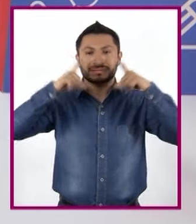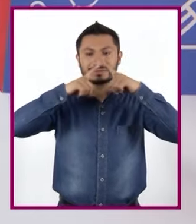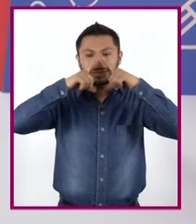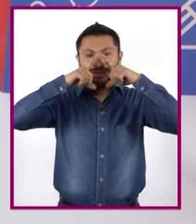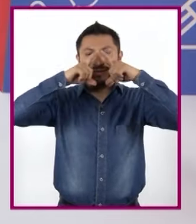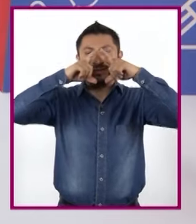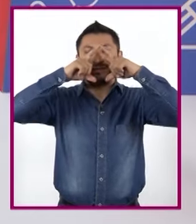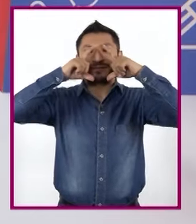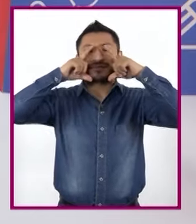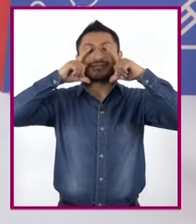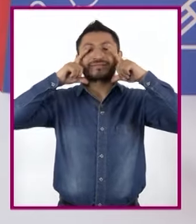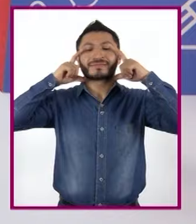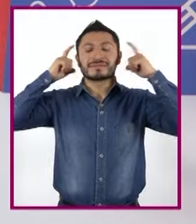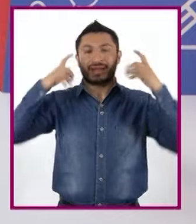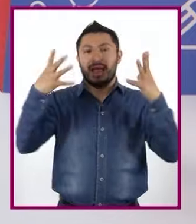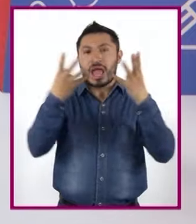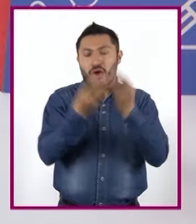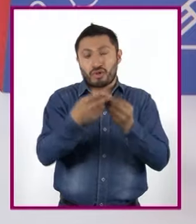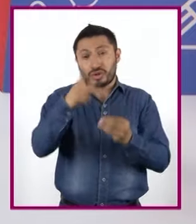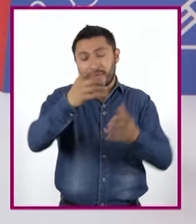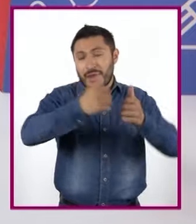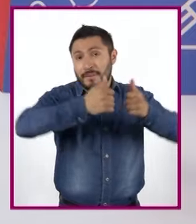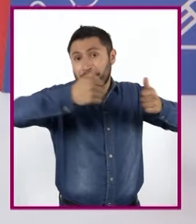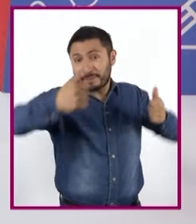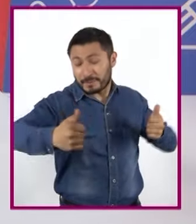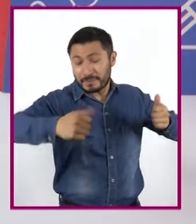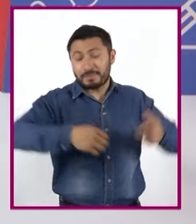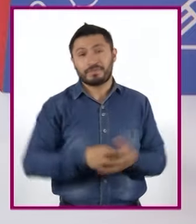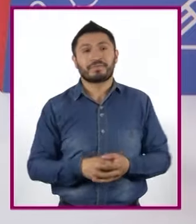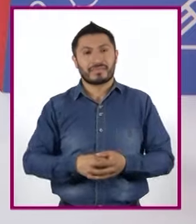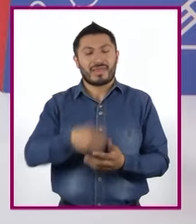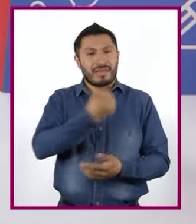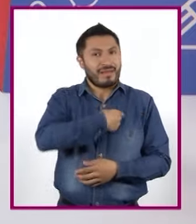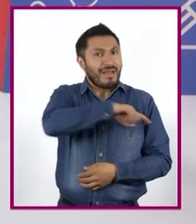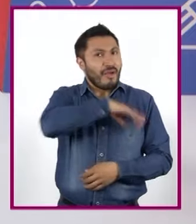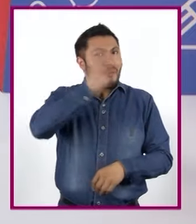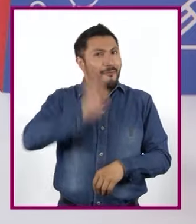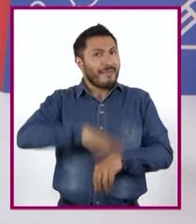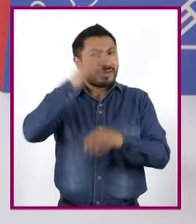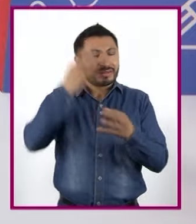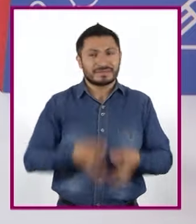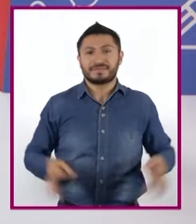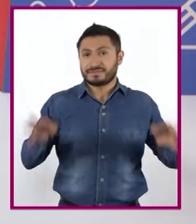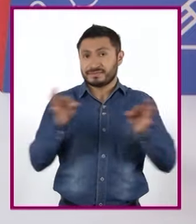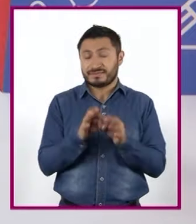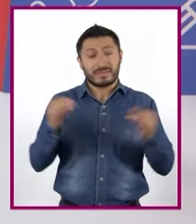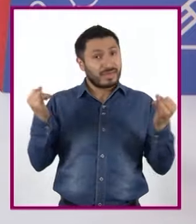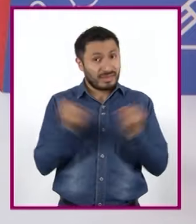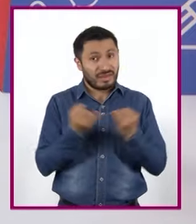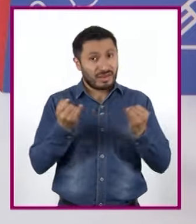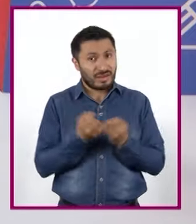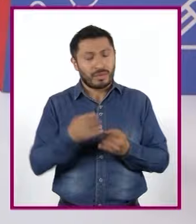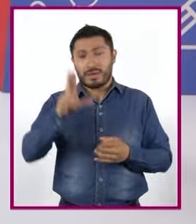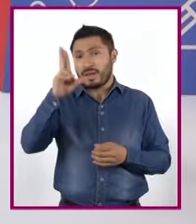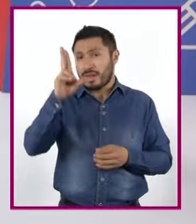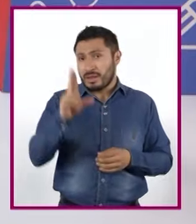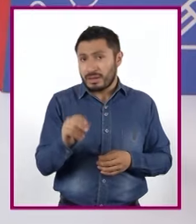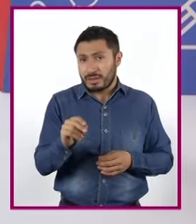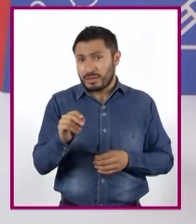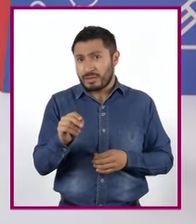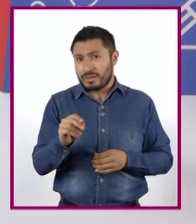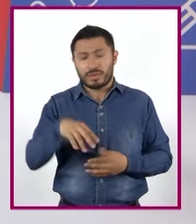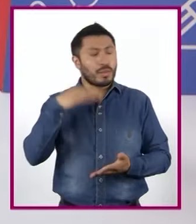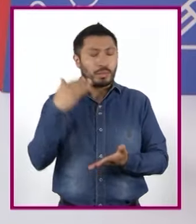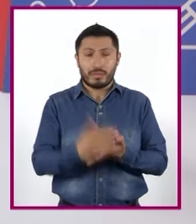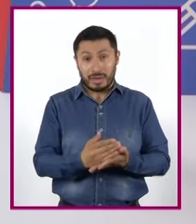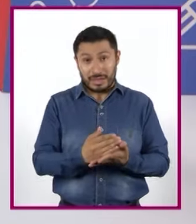juntos, guardar y pedir la sana distancia. La salud es lo primero. Además, no hay que dejar de hacer ejercicio